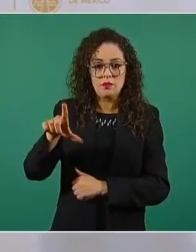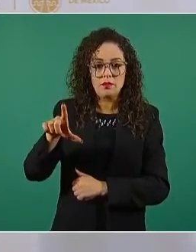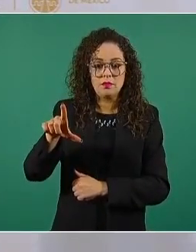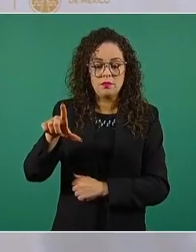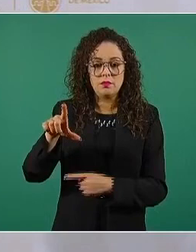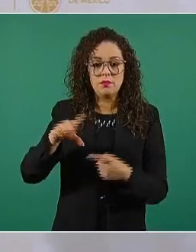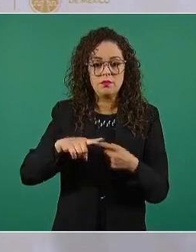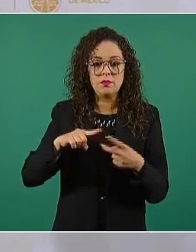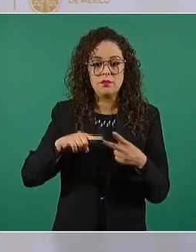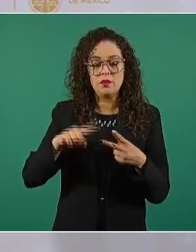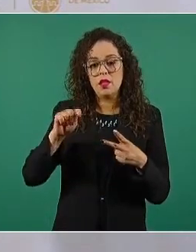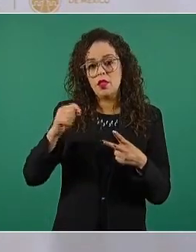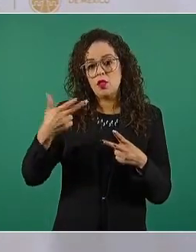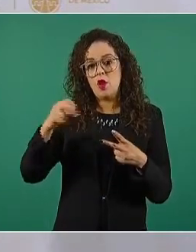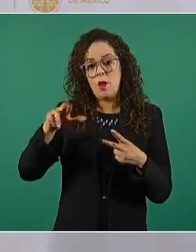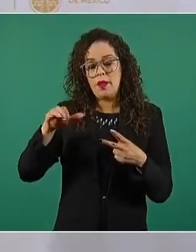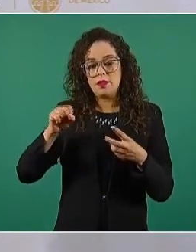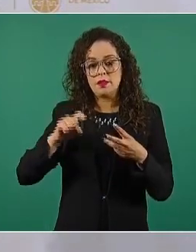Thomas Begay,